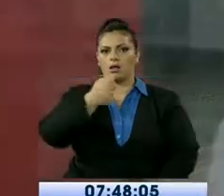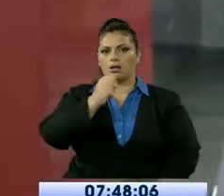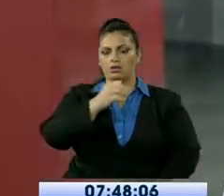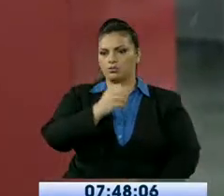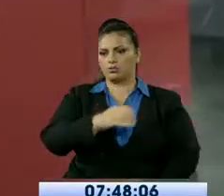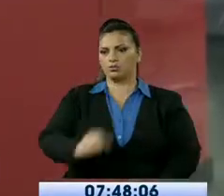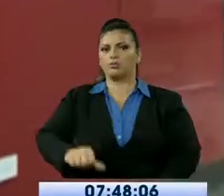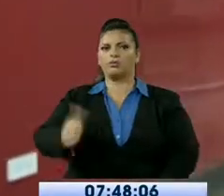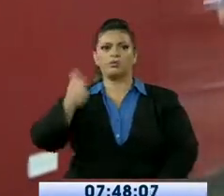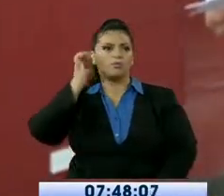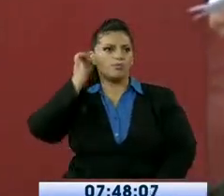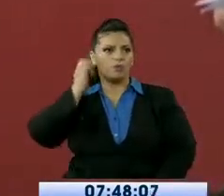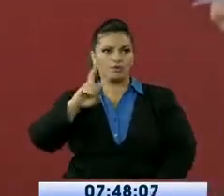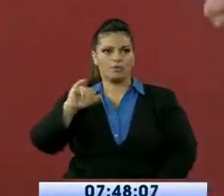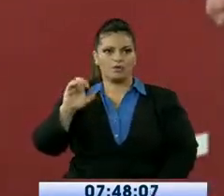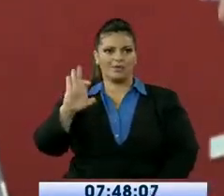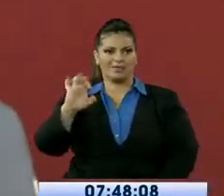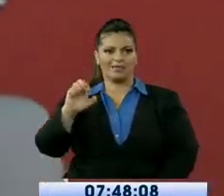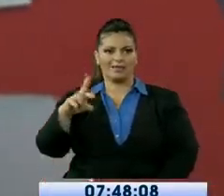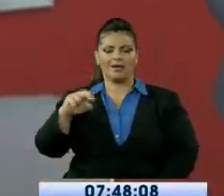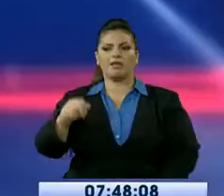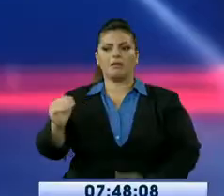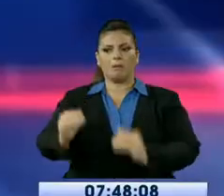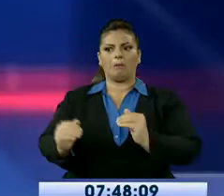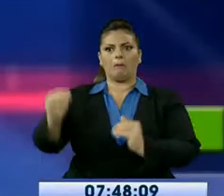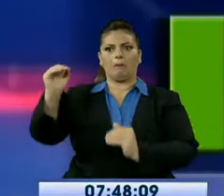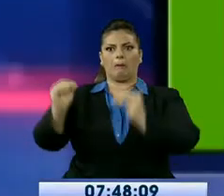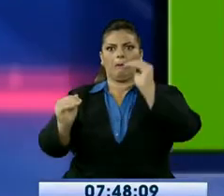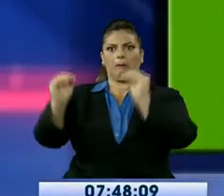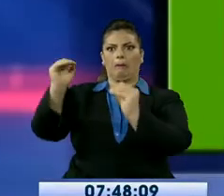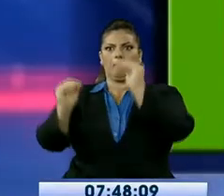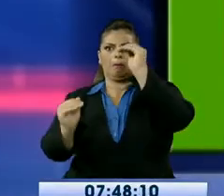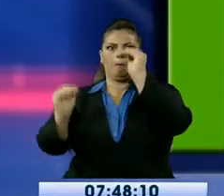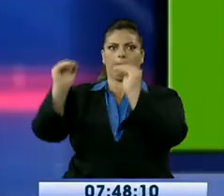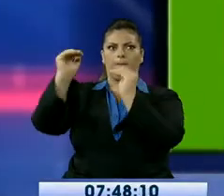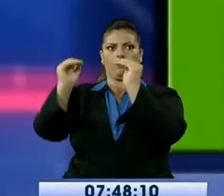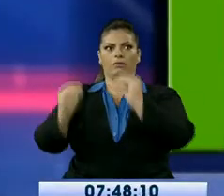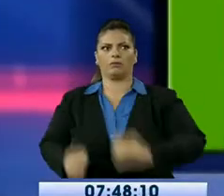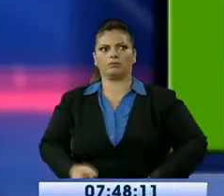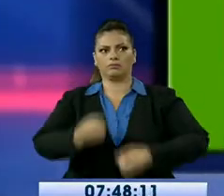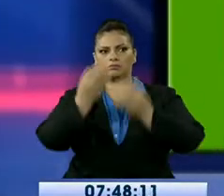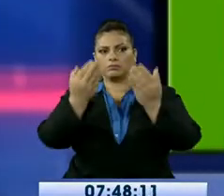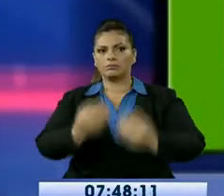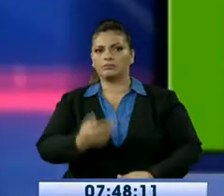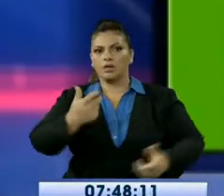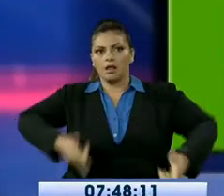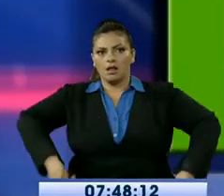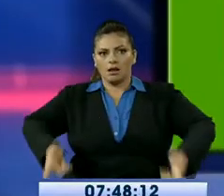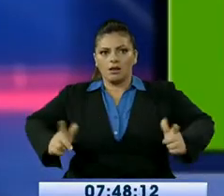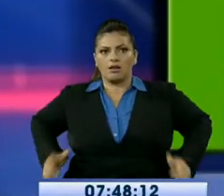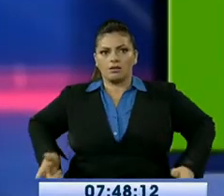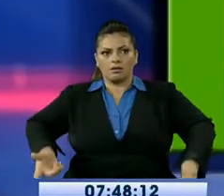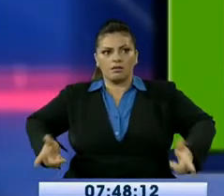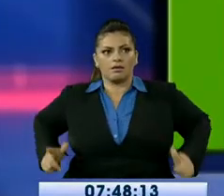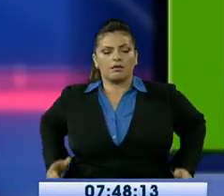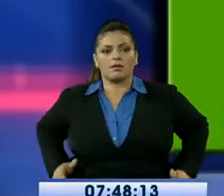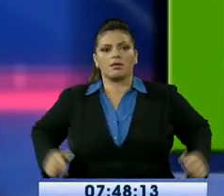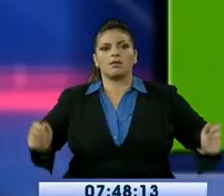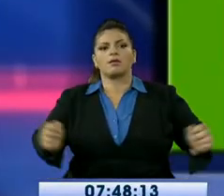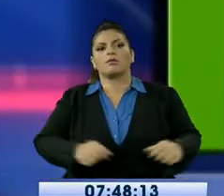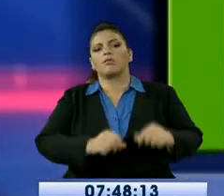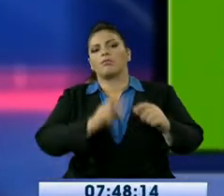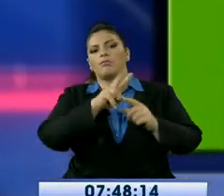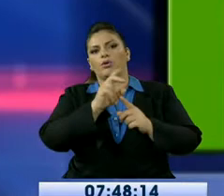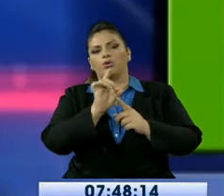La última encuesta de Márquez determina que a la fecha el binomio del partido de gobierno Lenín Moreno-Jorge Glass tiene un